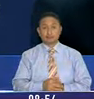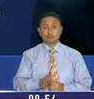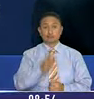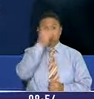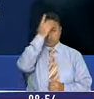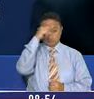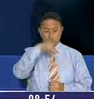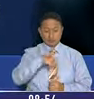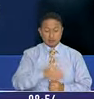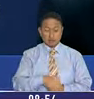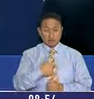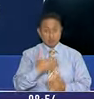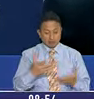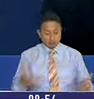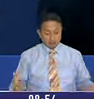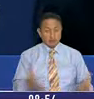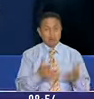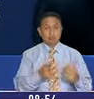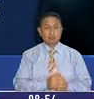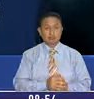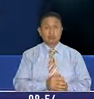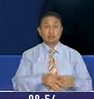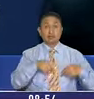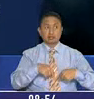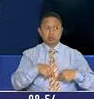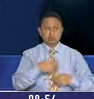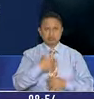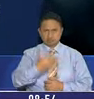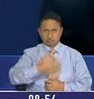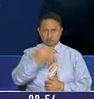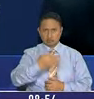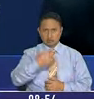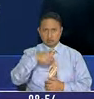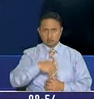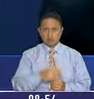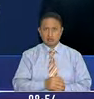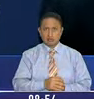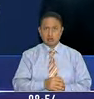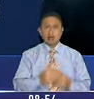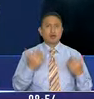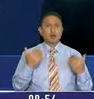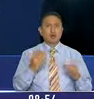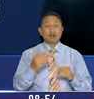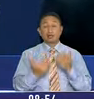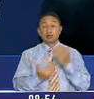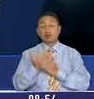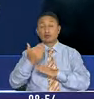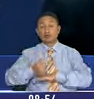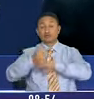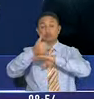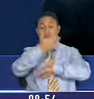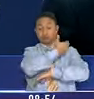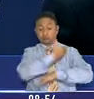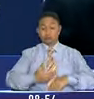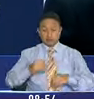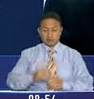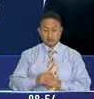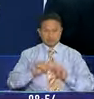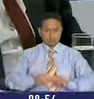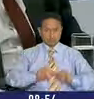decidido impulsarlo y estamos absolutamente seguros que cualquiera que gane la próxima elección